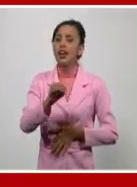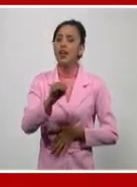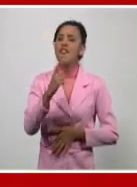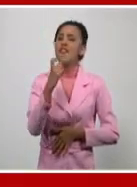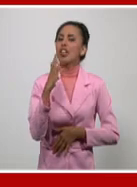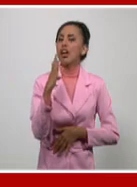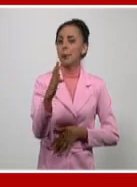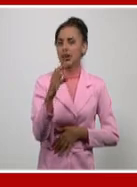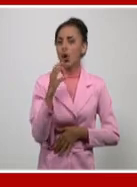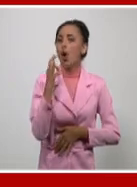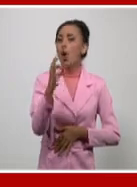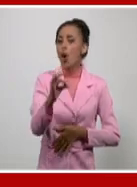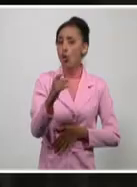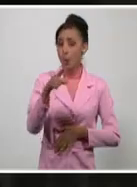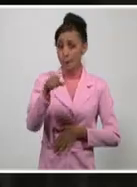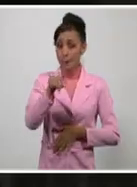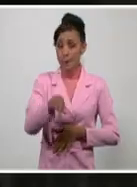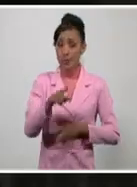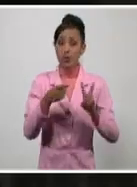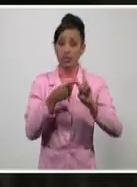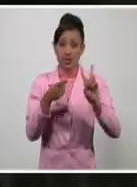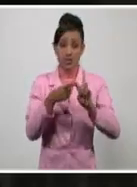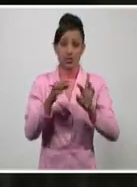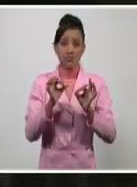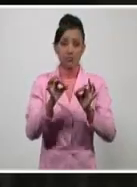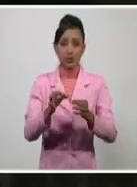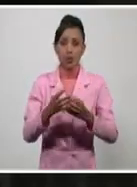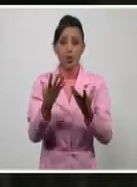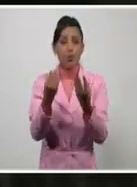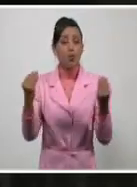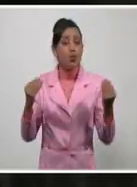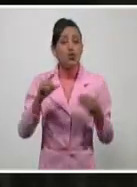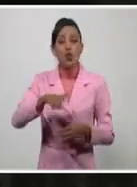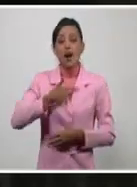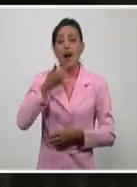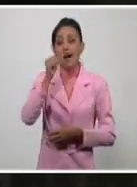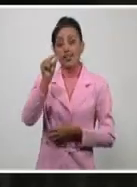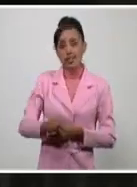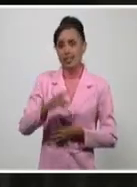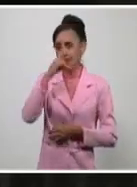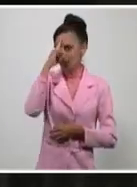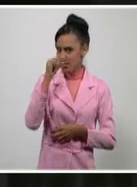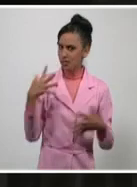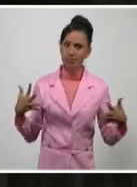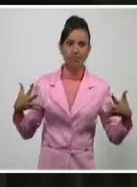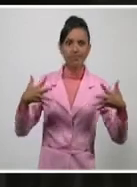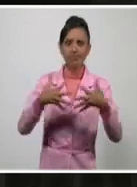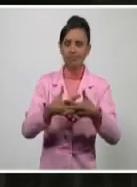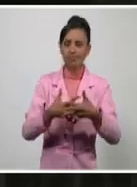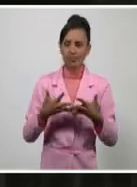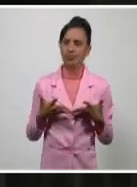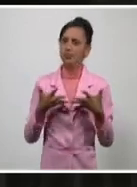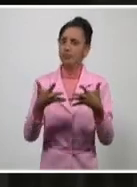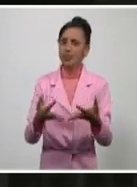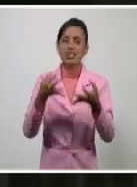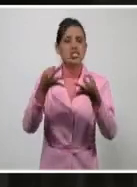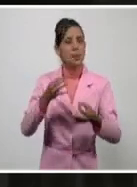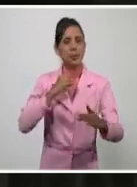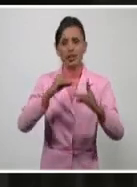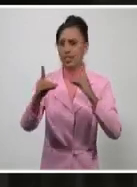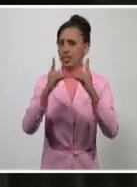odio mediático y el real. Y que hay un montón de artistas que sí se juntan y que dan sus criterios, pero siempre desde el diálogo,